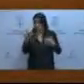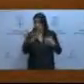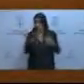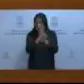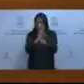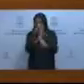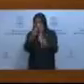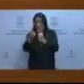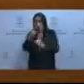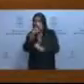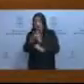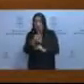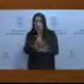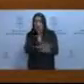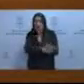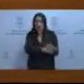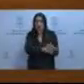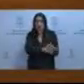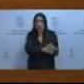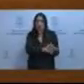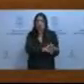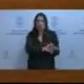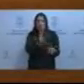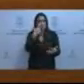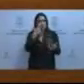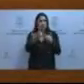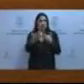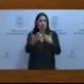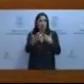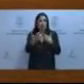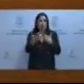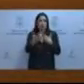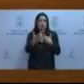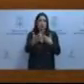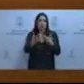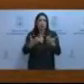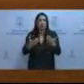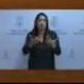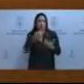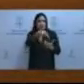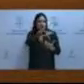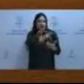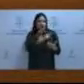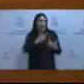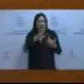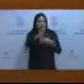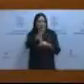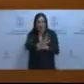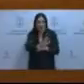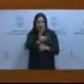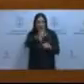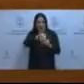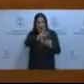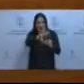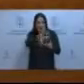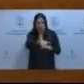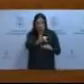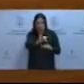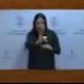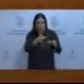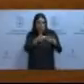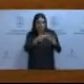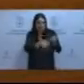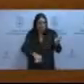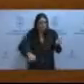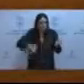personas que me precedieron el uso de la palabra, llamativo resulta que teniendo representación en la Cámara Alta, su grupo, el Grupo Podemos, no haya tratado